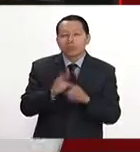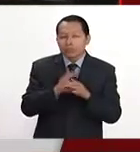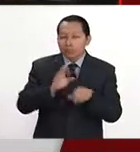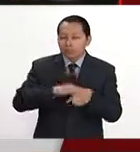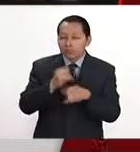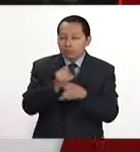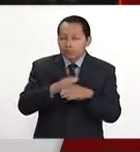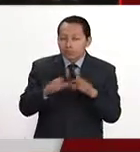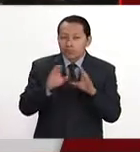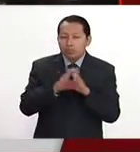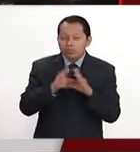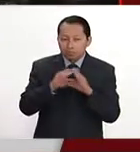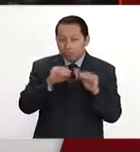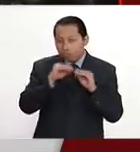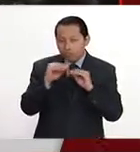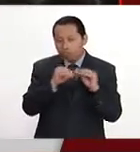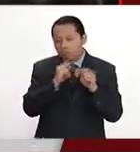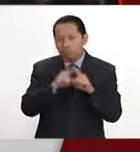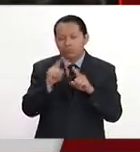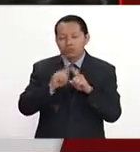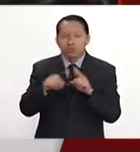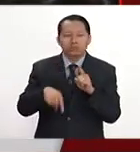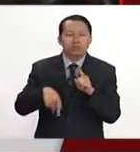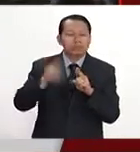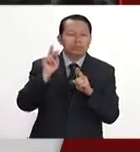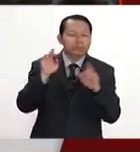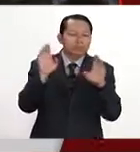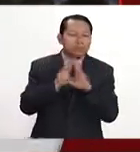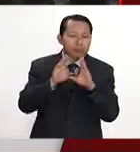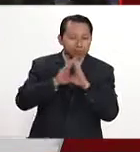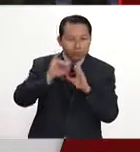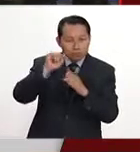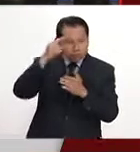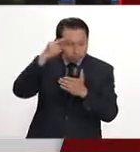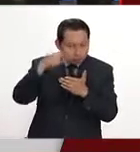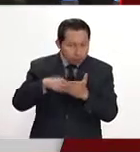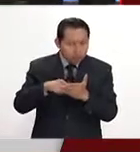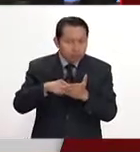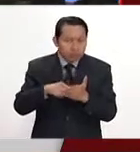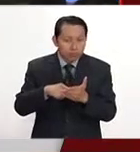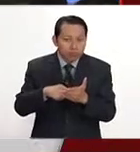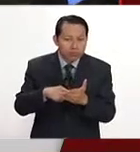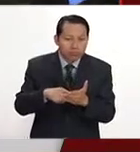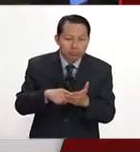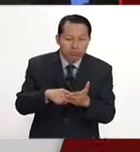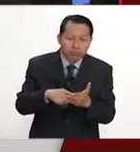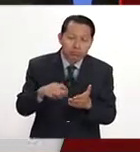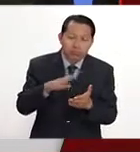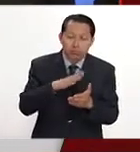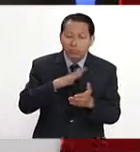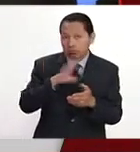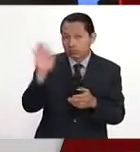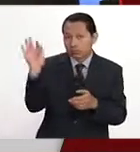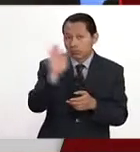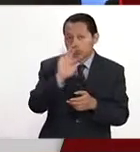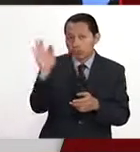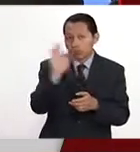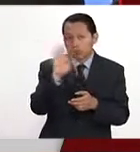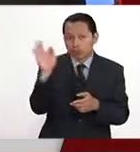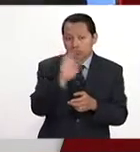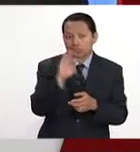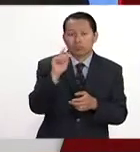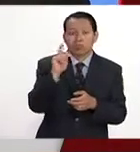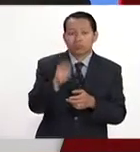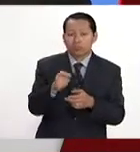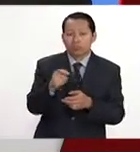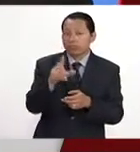poquito más de cómo fueron estas rondas, pero de entrada sí creo que pues hay la posibilidad de que